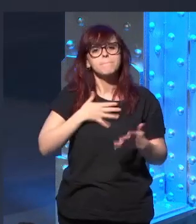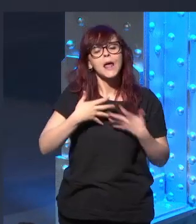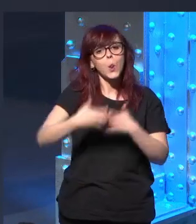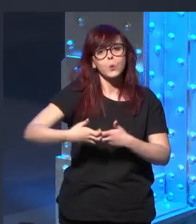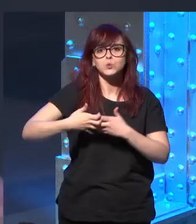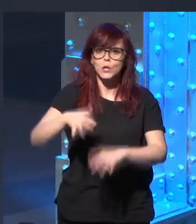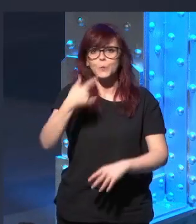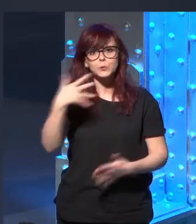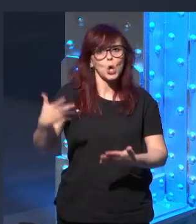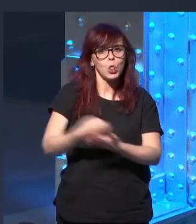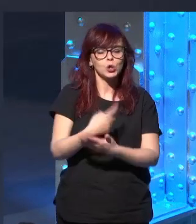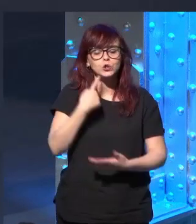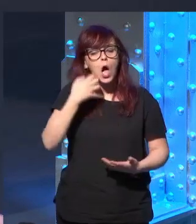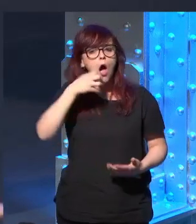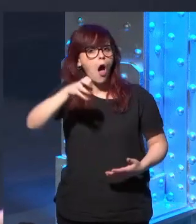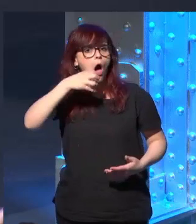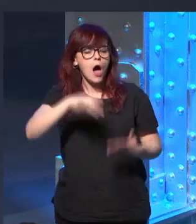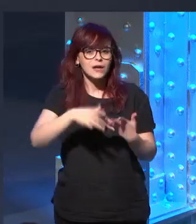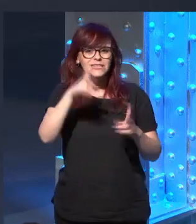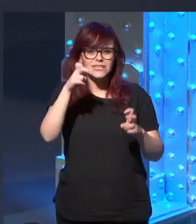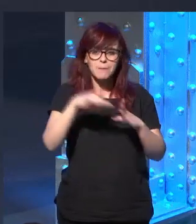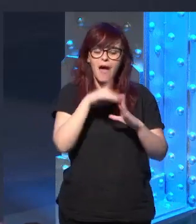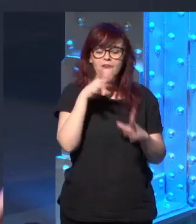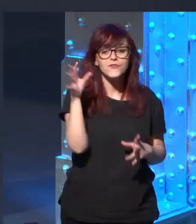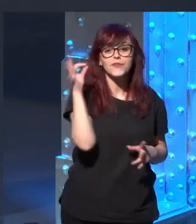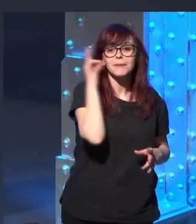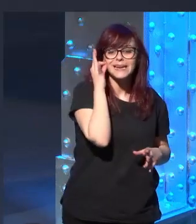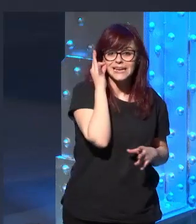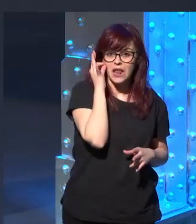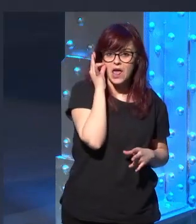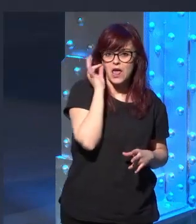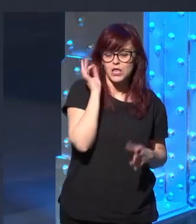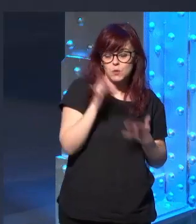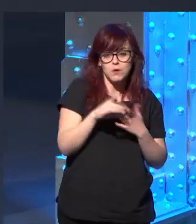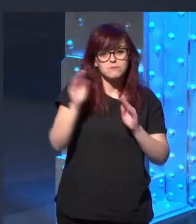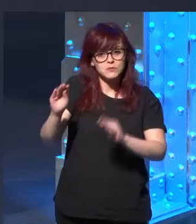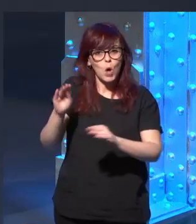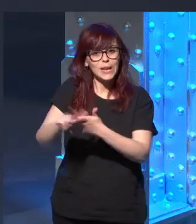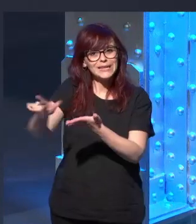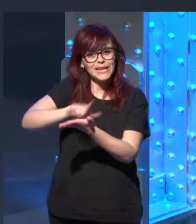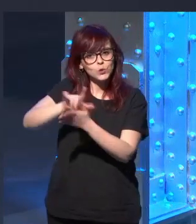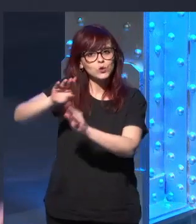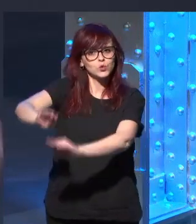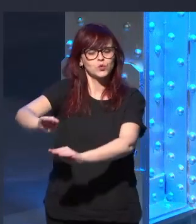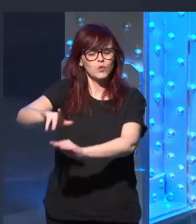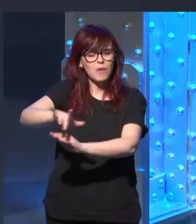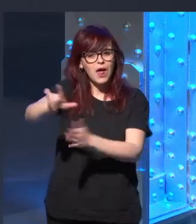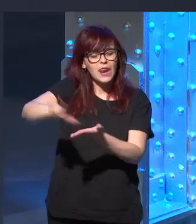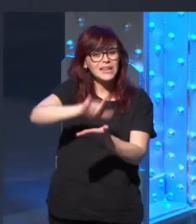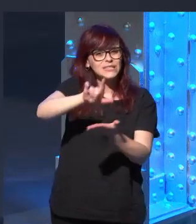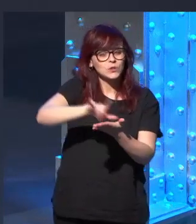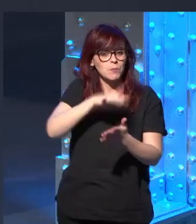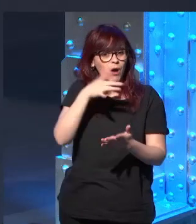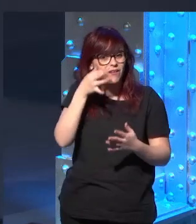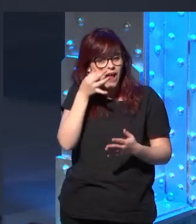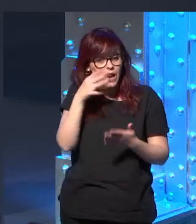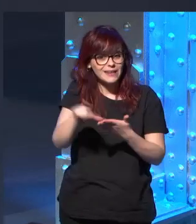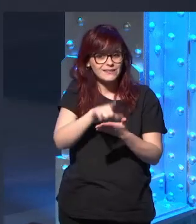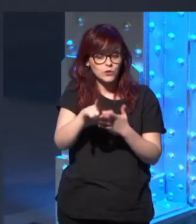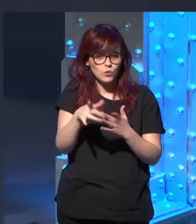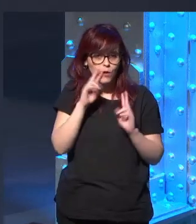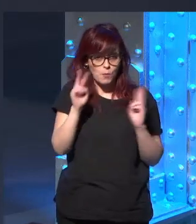el mundo habla de justamente de esa parte femenina que tiene su literatura, por ser una